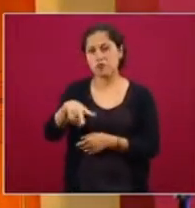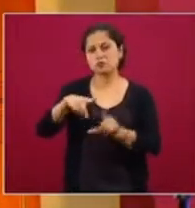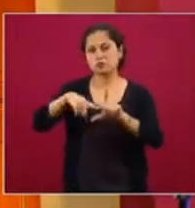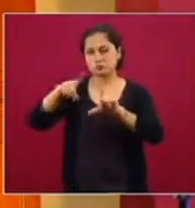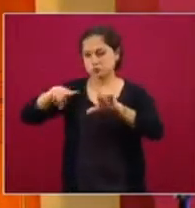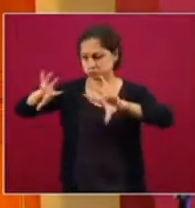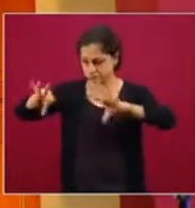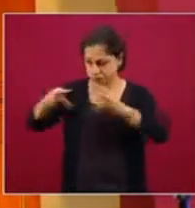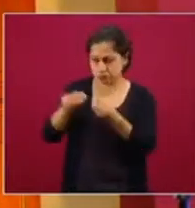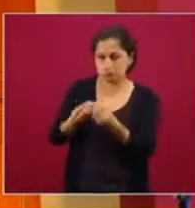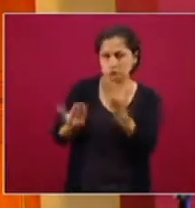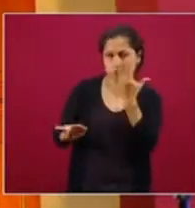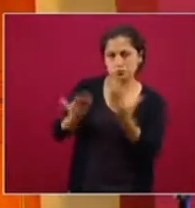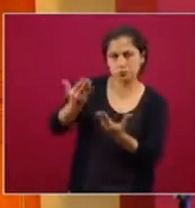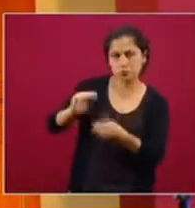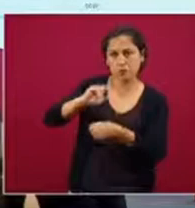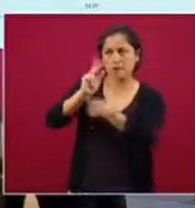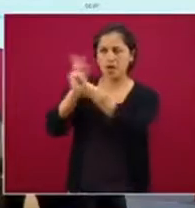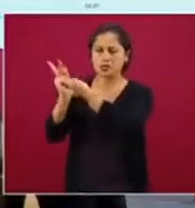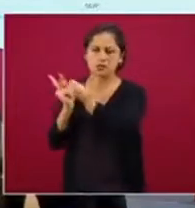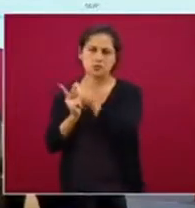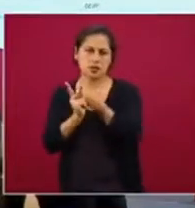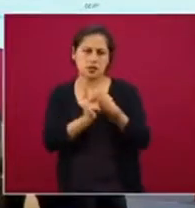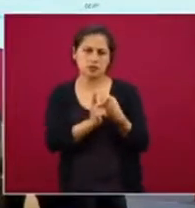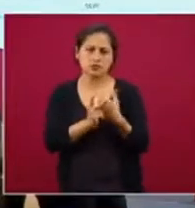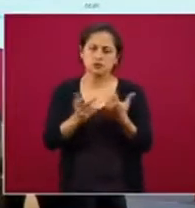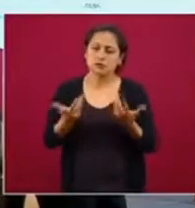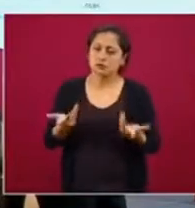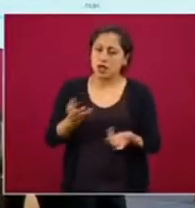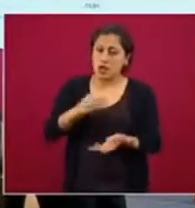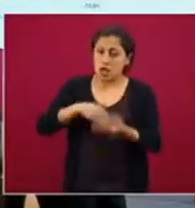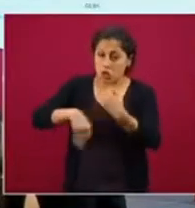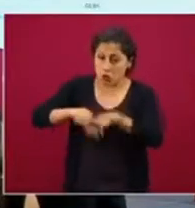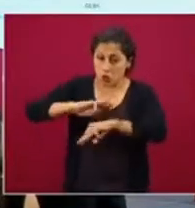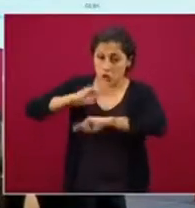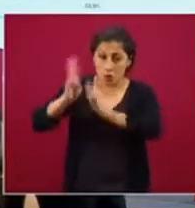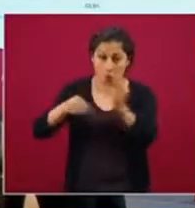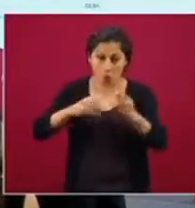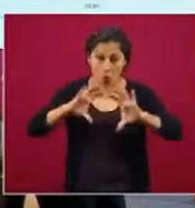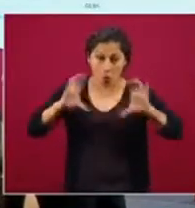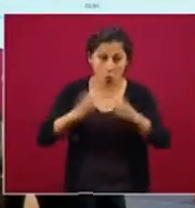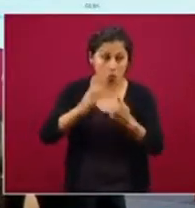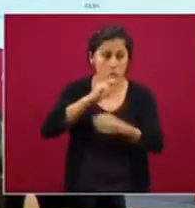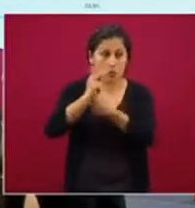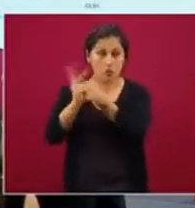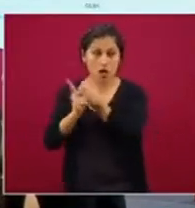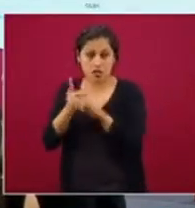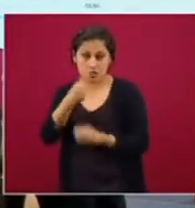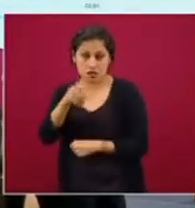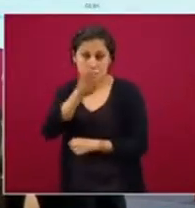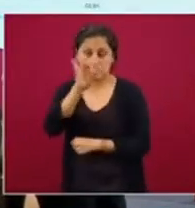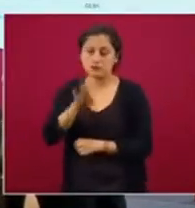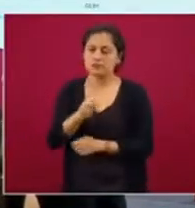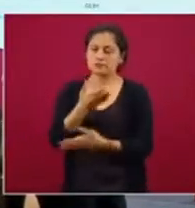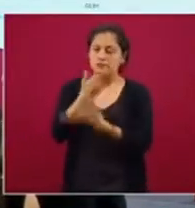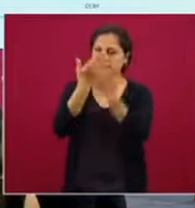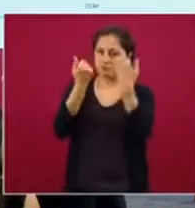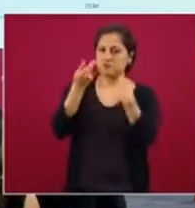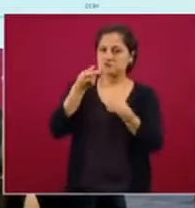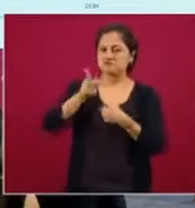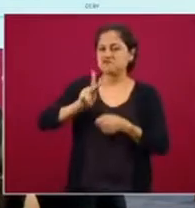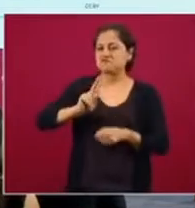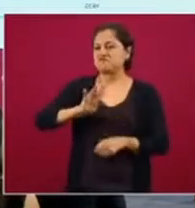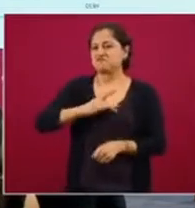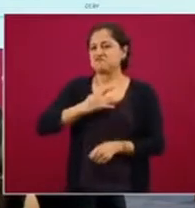los demás países. Vienen casi todos, no estaría seguro que todos, pero casi todos. Hemos tomado 3